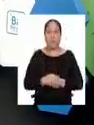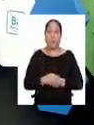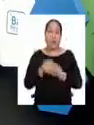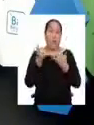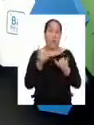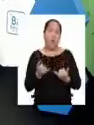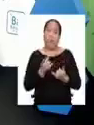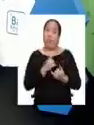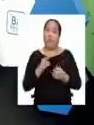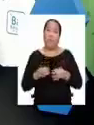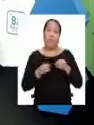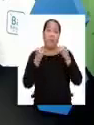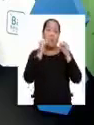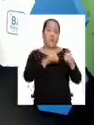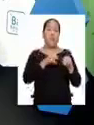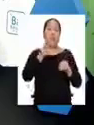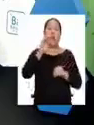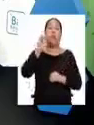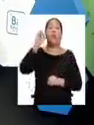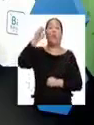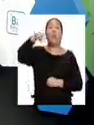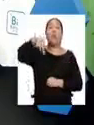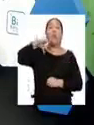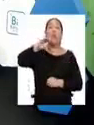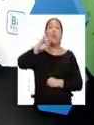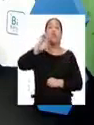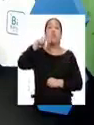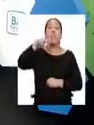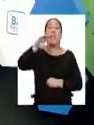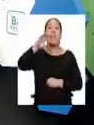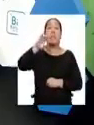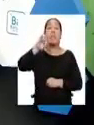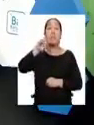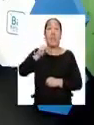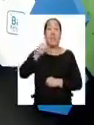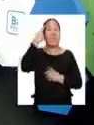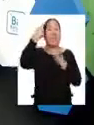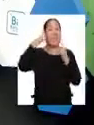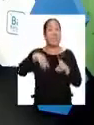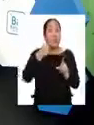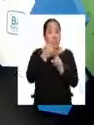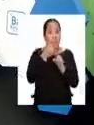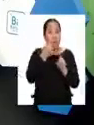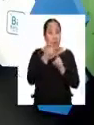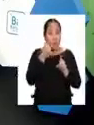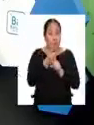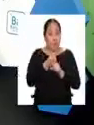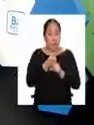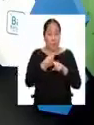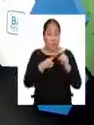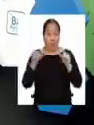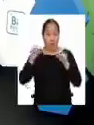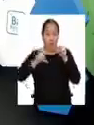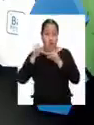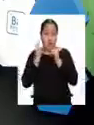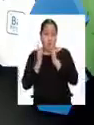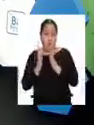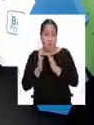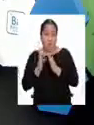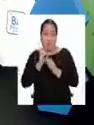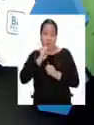imposible introducirles una conciencia artificial a las máquinas, pero los científicos calculan que eso ya sería